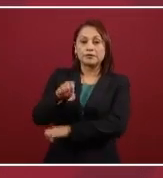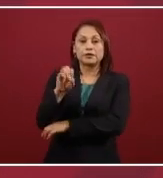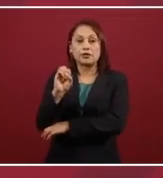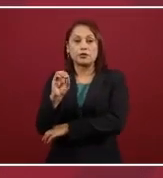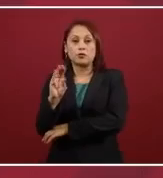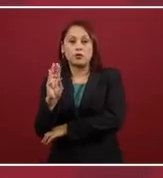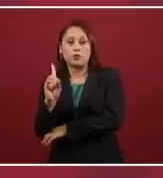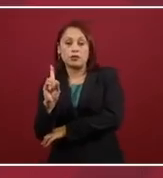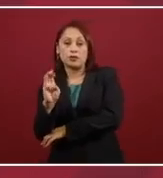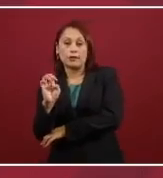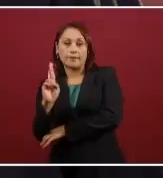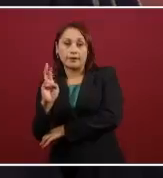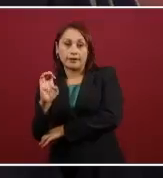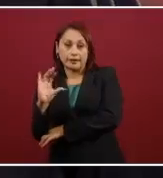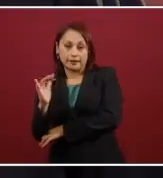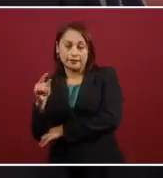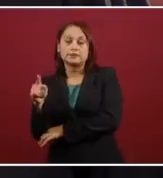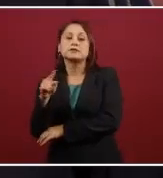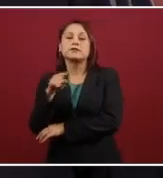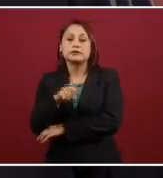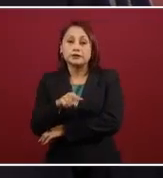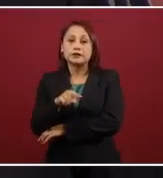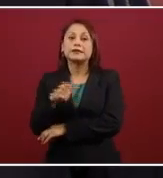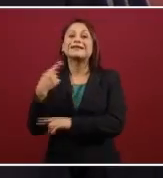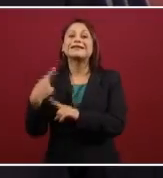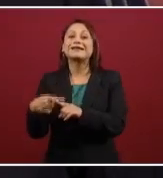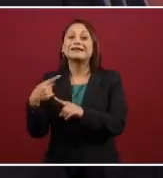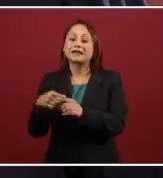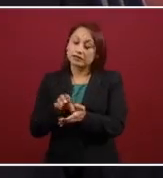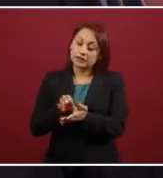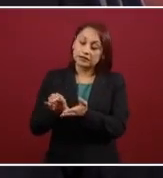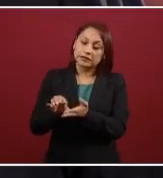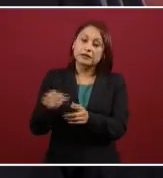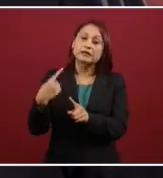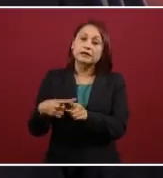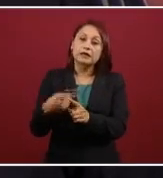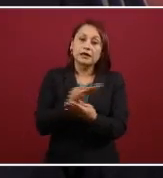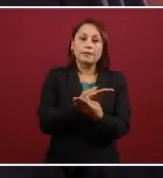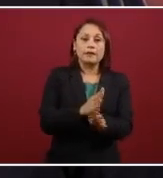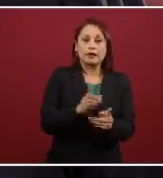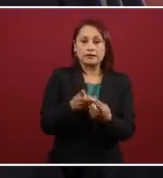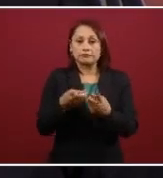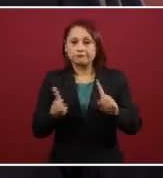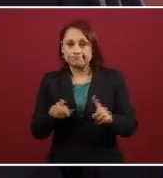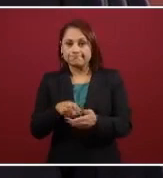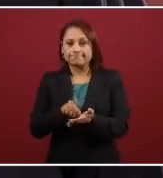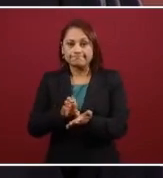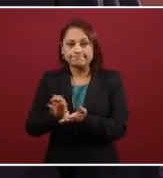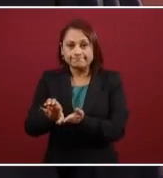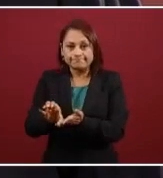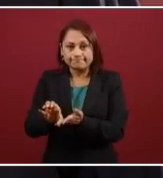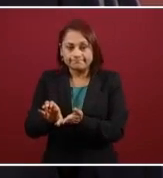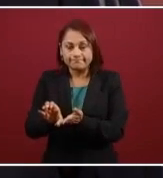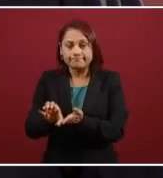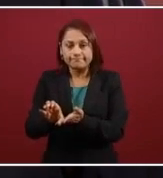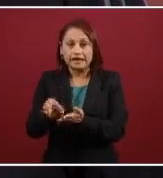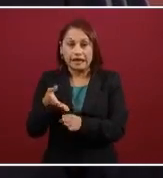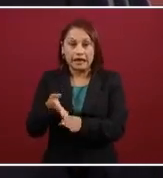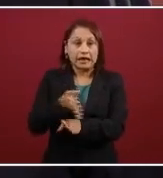dio la banca de desarrollo, en el gobierno de